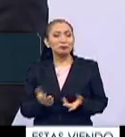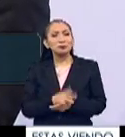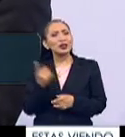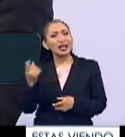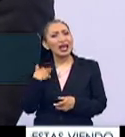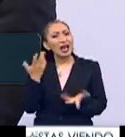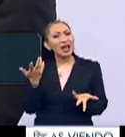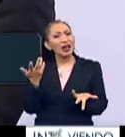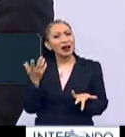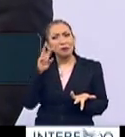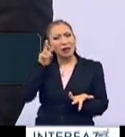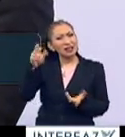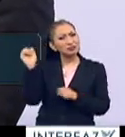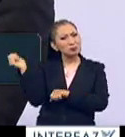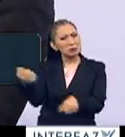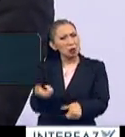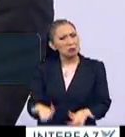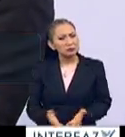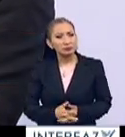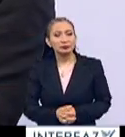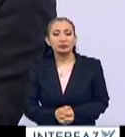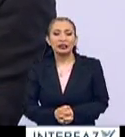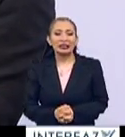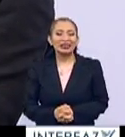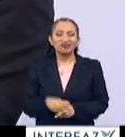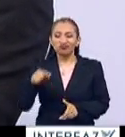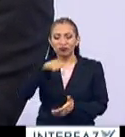¿por qué luego es tan complicado el béisbol?